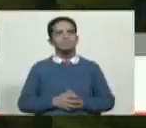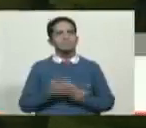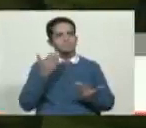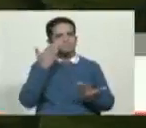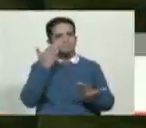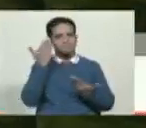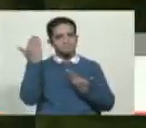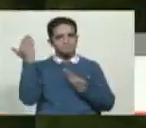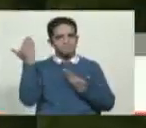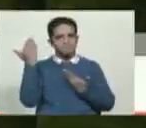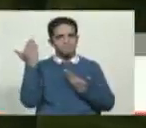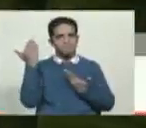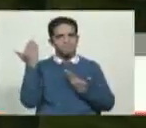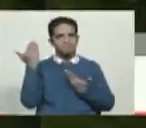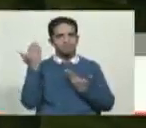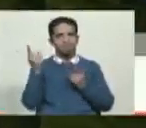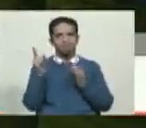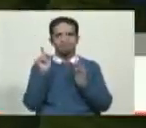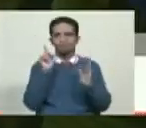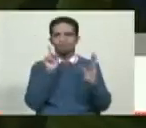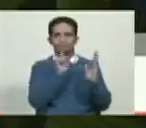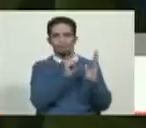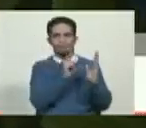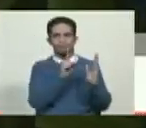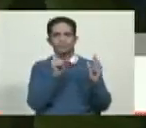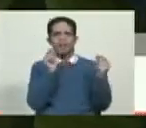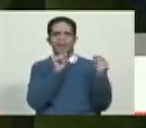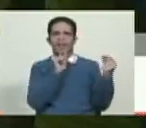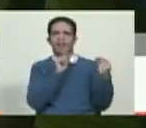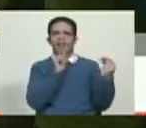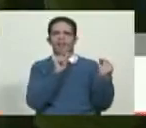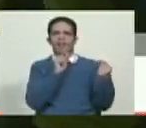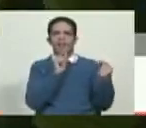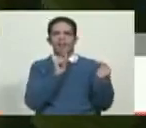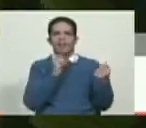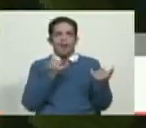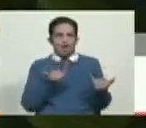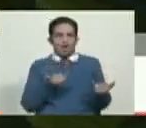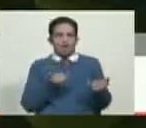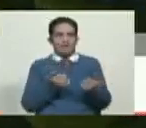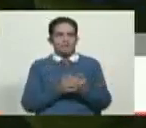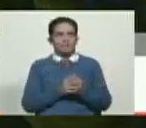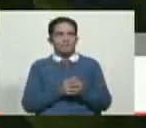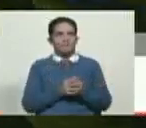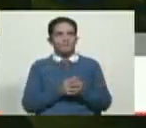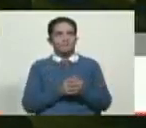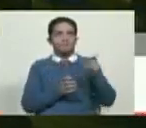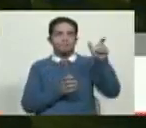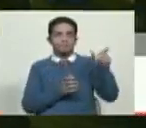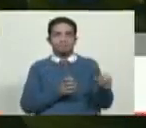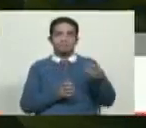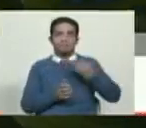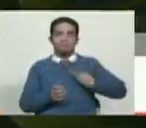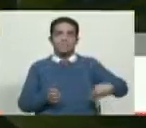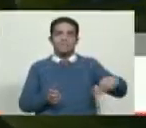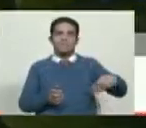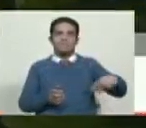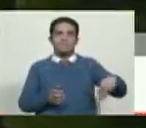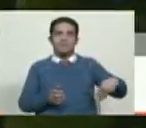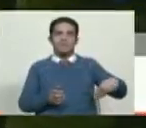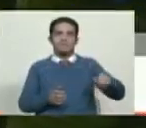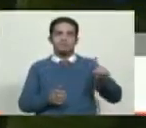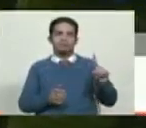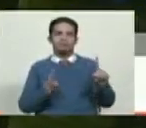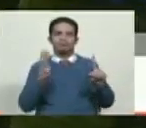imágenes, parte de la conversación, el diálogo en este momento del comandante en jefe Nicolás Maduro